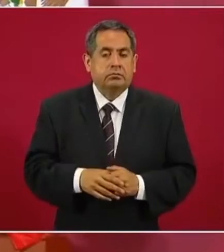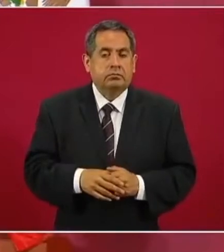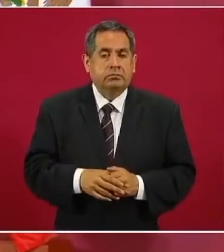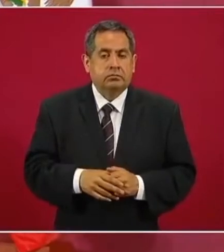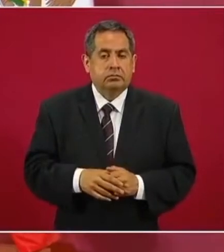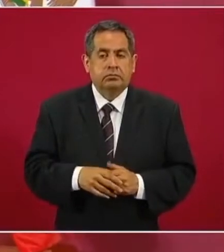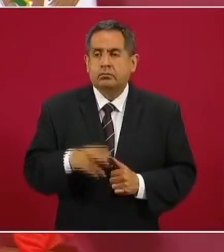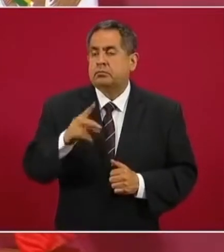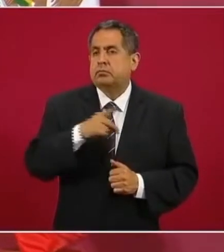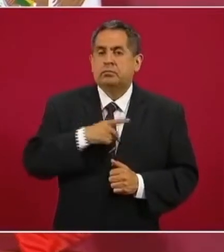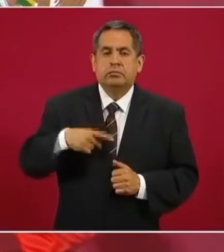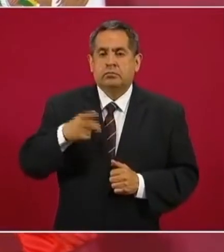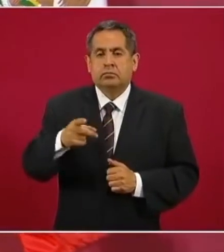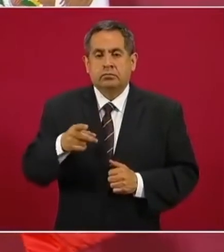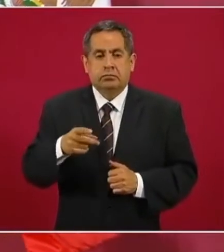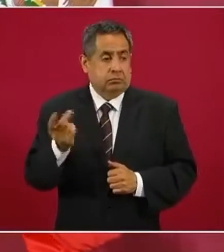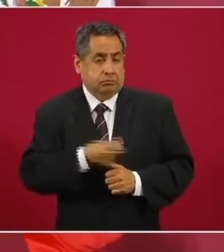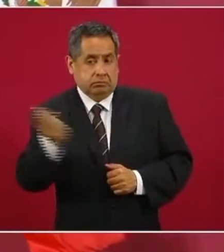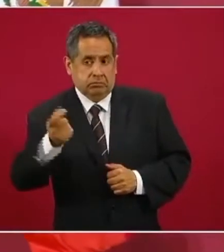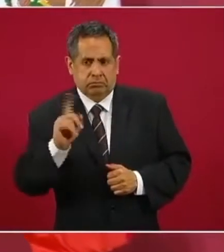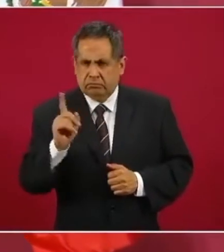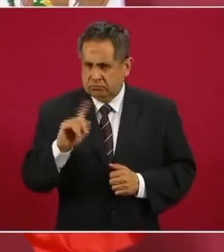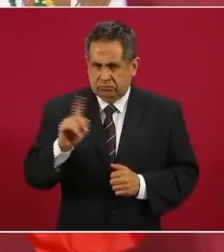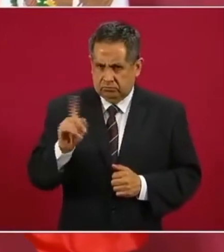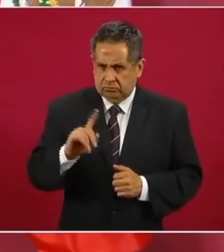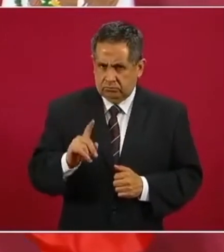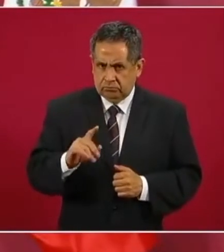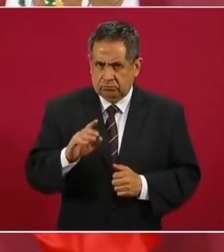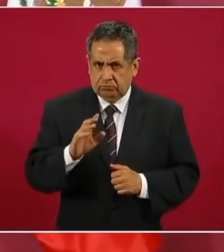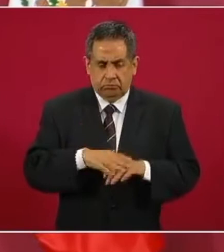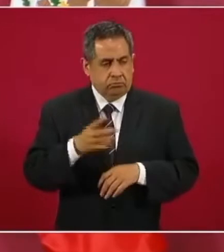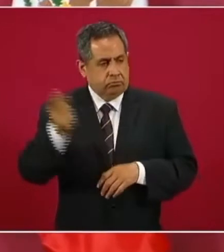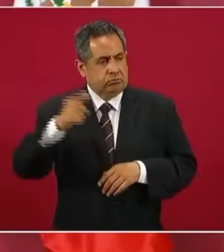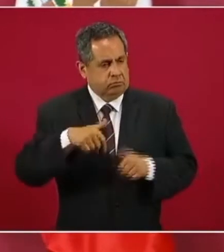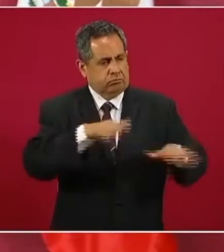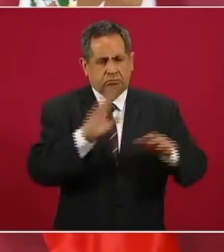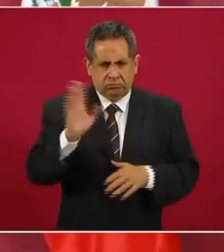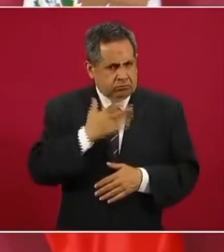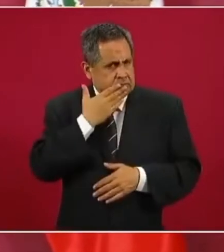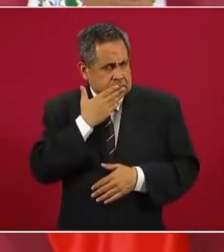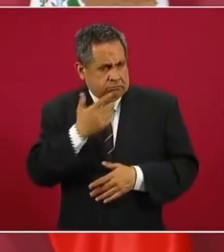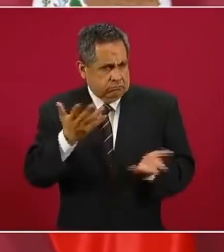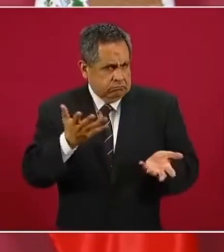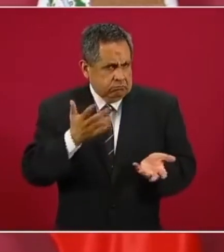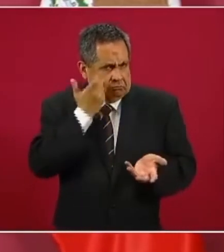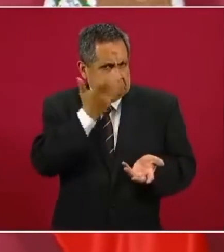No se van corridos, no se van mal vistos, porque